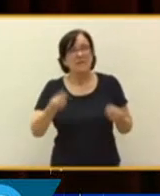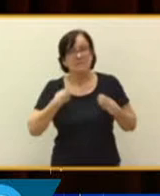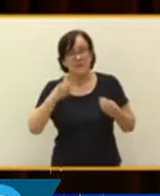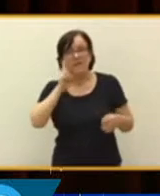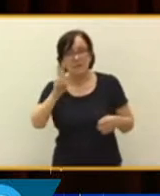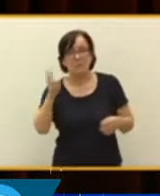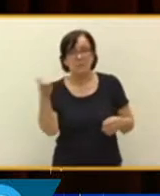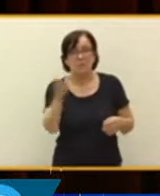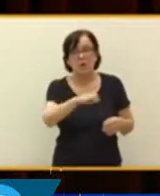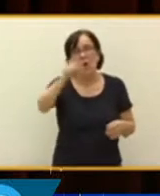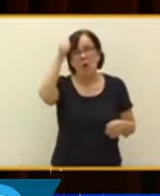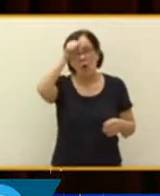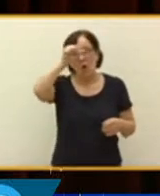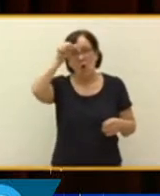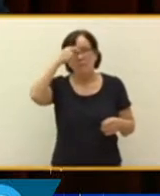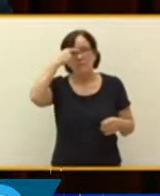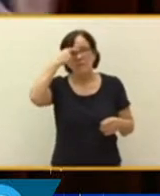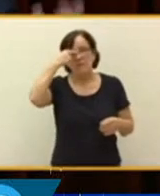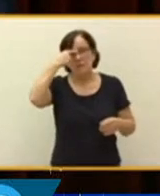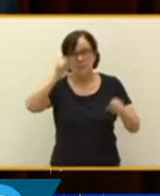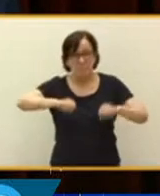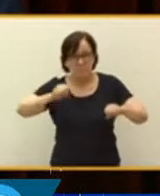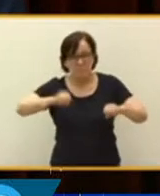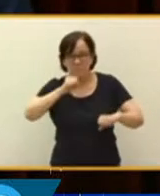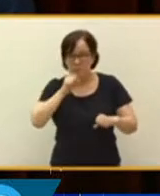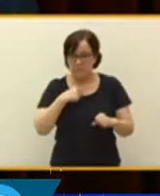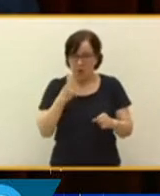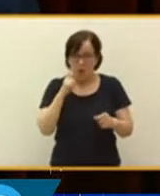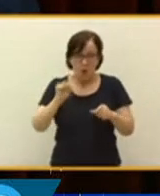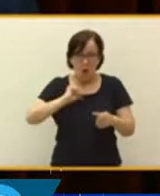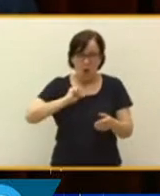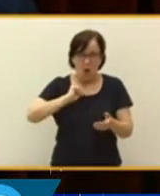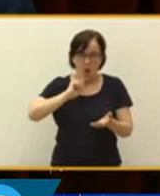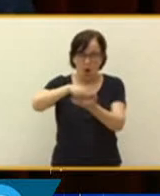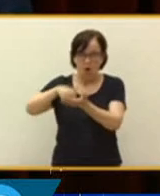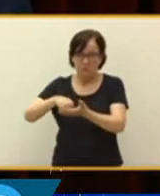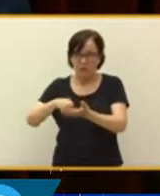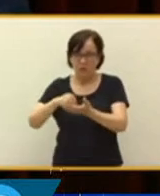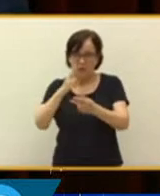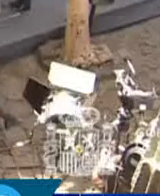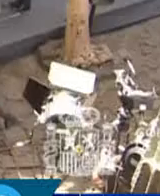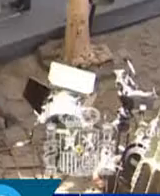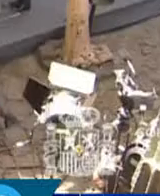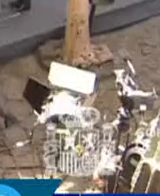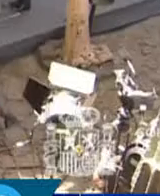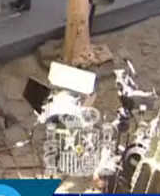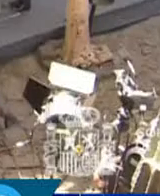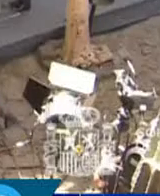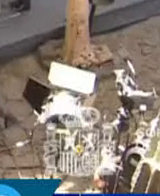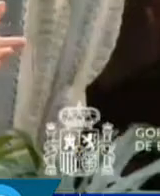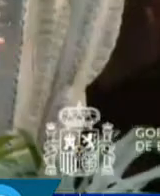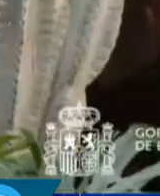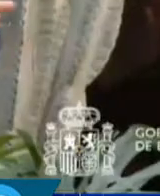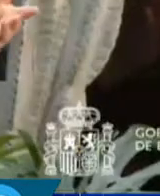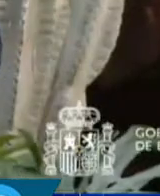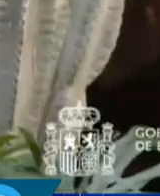lo habían hecho para que parase a Europa. Para que parase a Europa. Y ahora Europa dice, oye, ¿a dónde vas? Y esto siguen